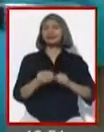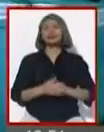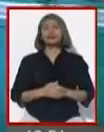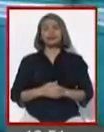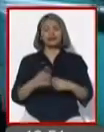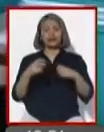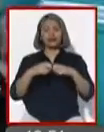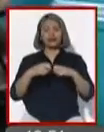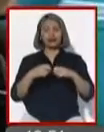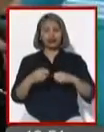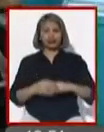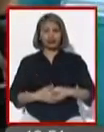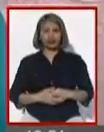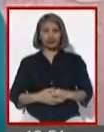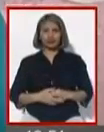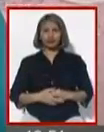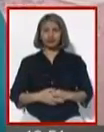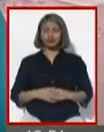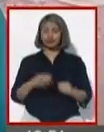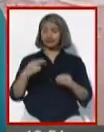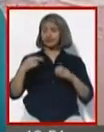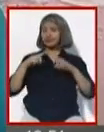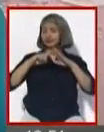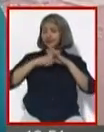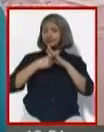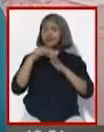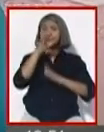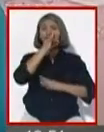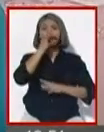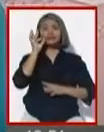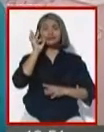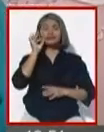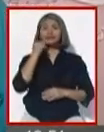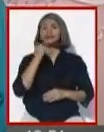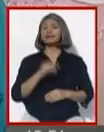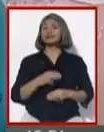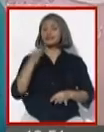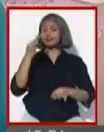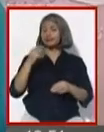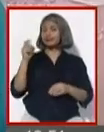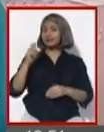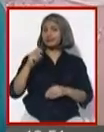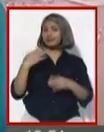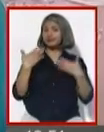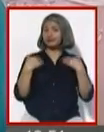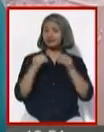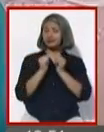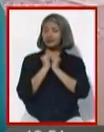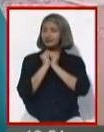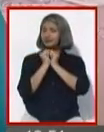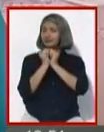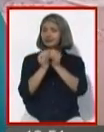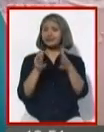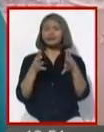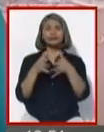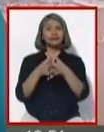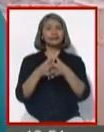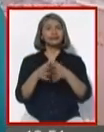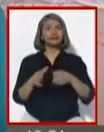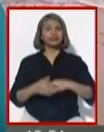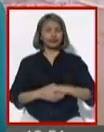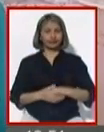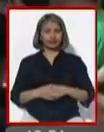tarifa de energía eléctrica. Nosotros iniciamos aquí una huelga de hambre y si fuera necesario vamos a acompañar también con bloqueos